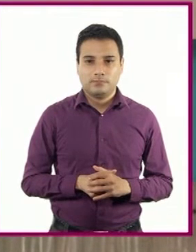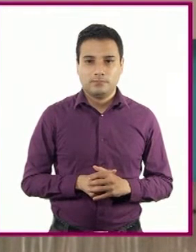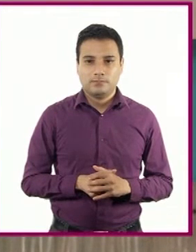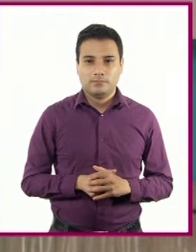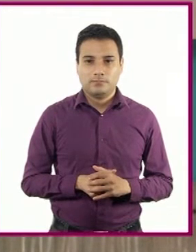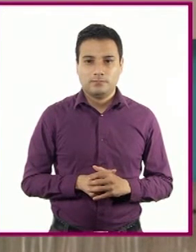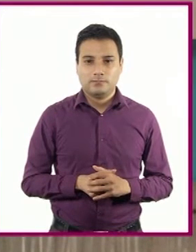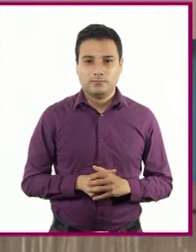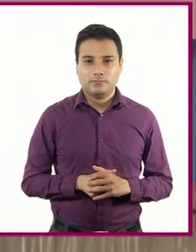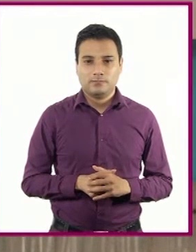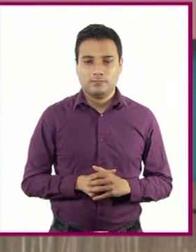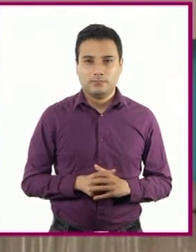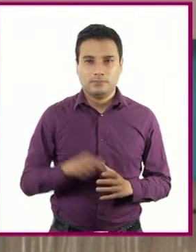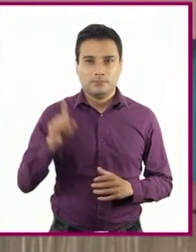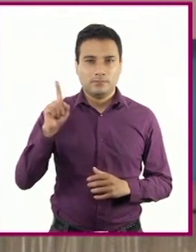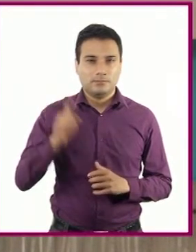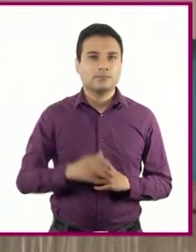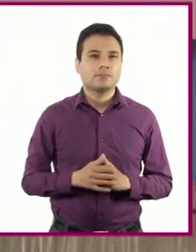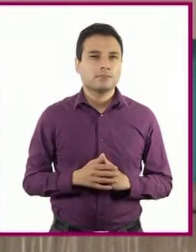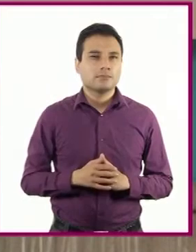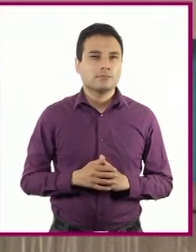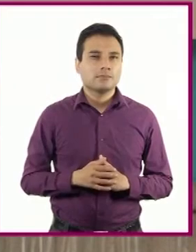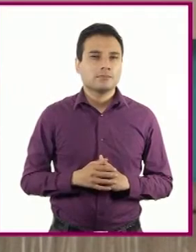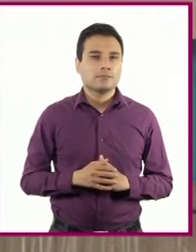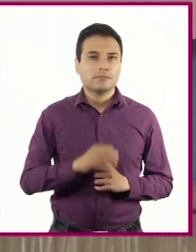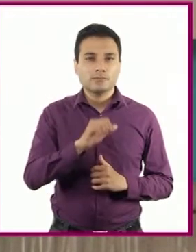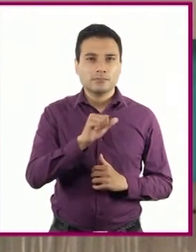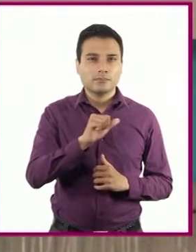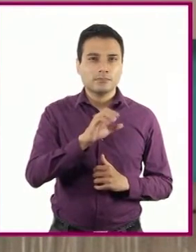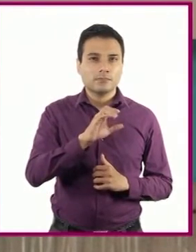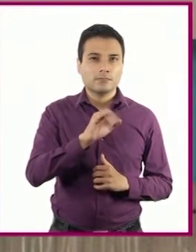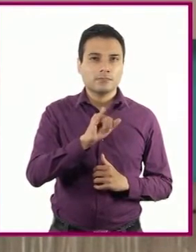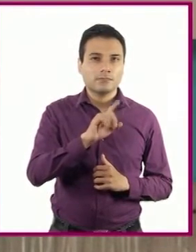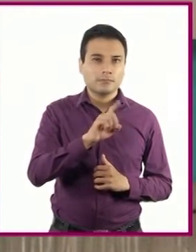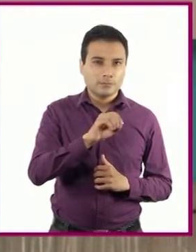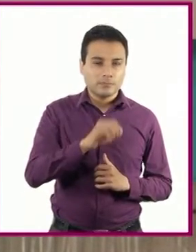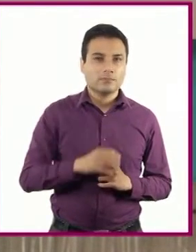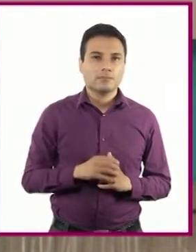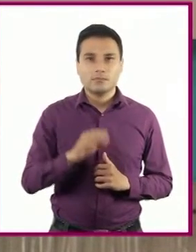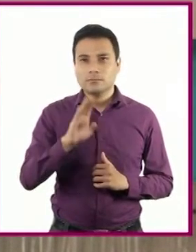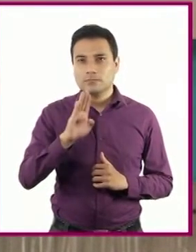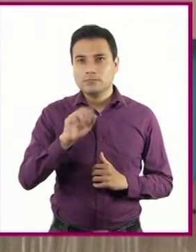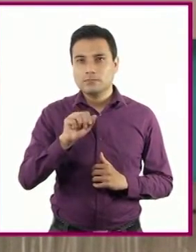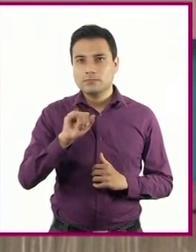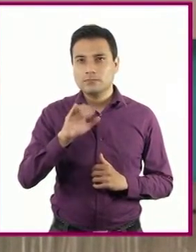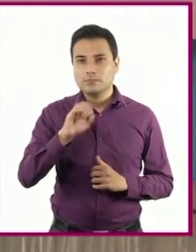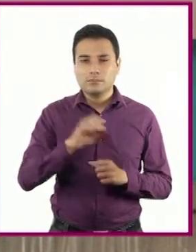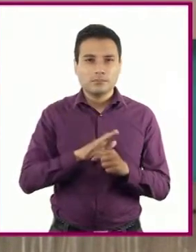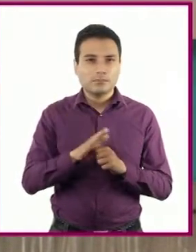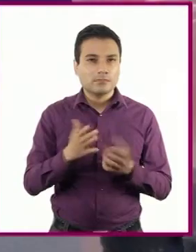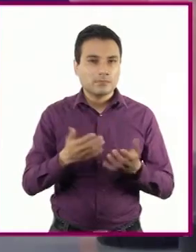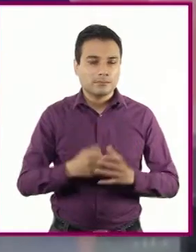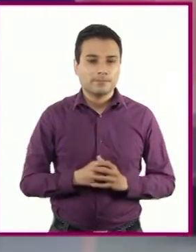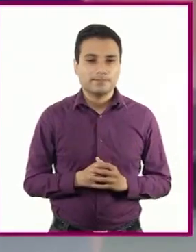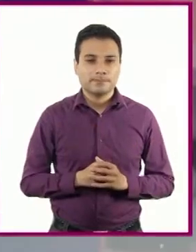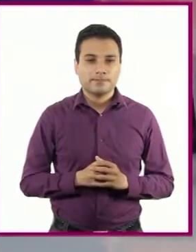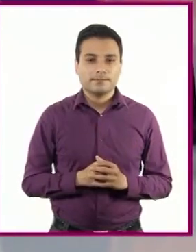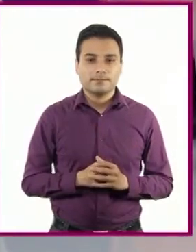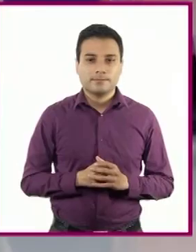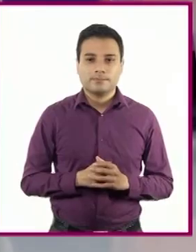¿Es más ácido o más básico? ¿Podemos agregar también el bicarbonato de sodio en otro de los vasos? Claro que sí, maestra.